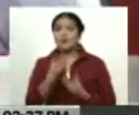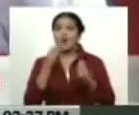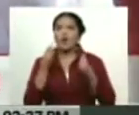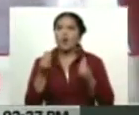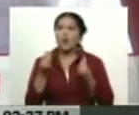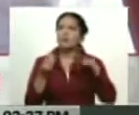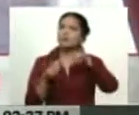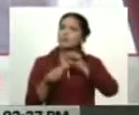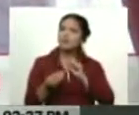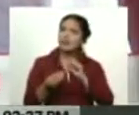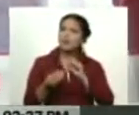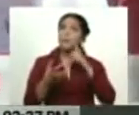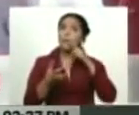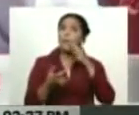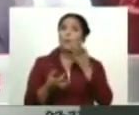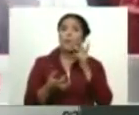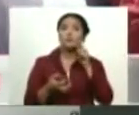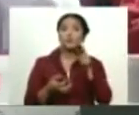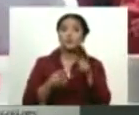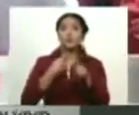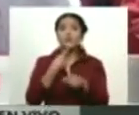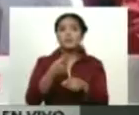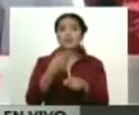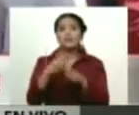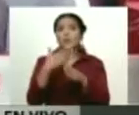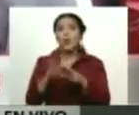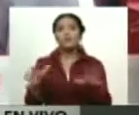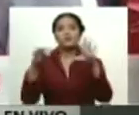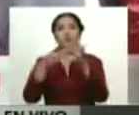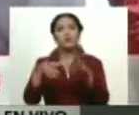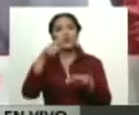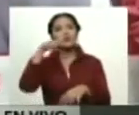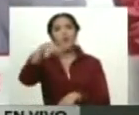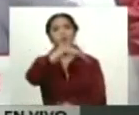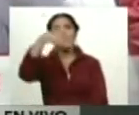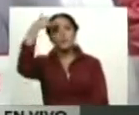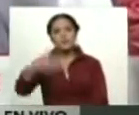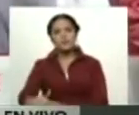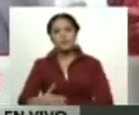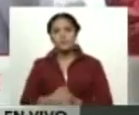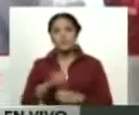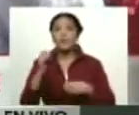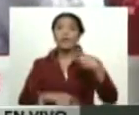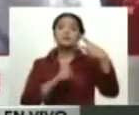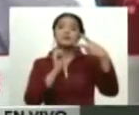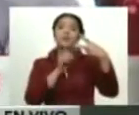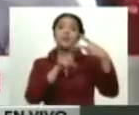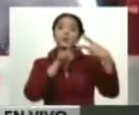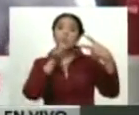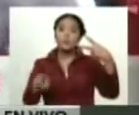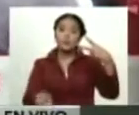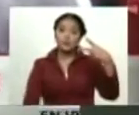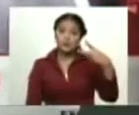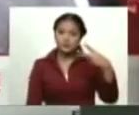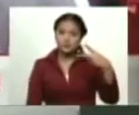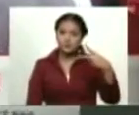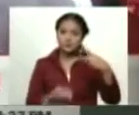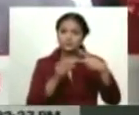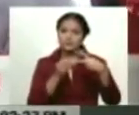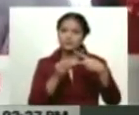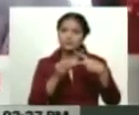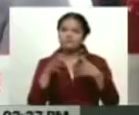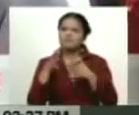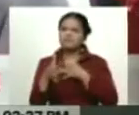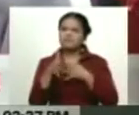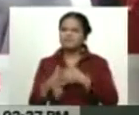puede entender que usted dice que va a gobernar en una unión cívico-militar? La segunda pregunta tiene que ver con que ¿cuál